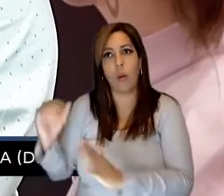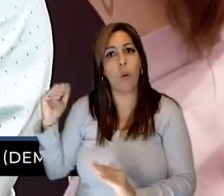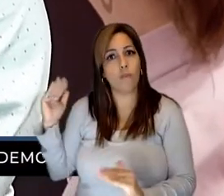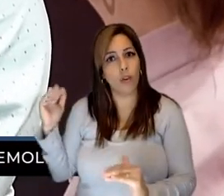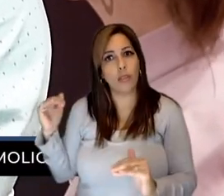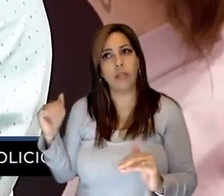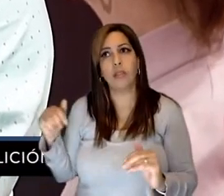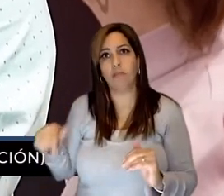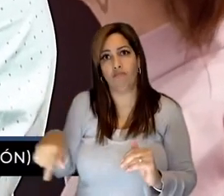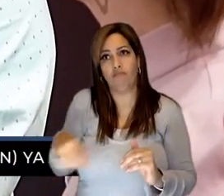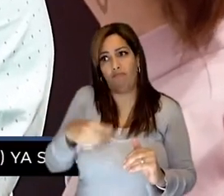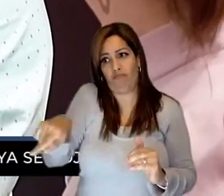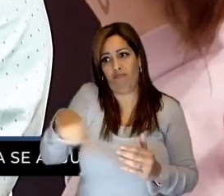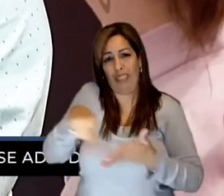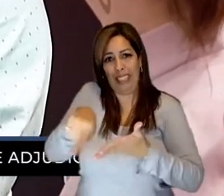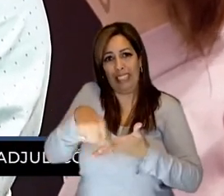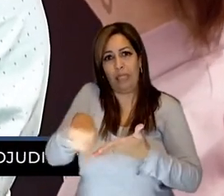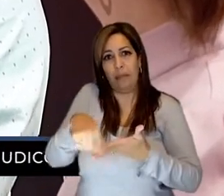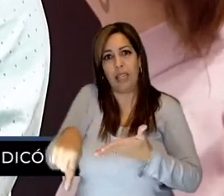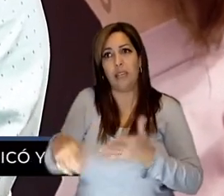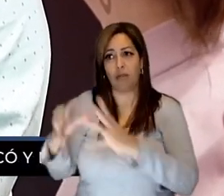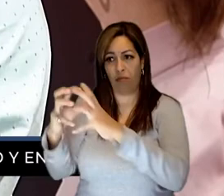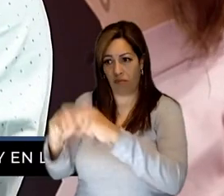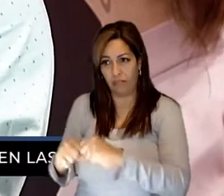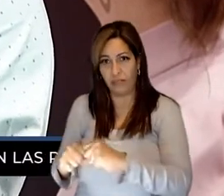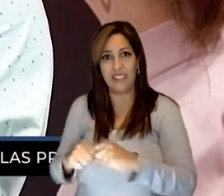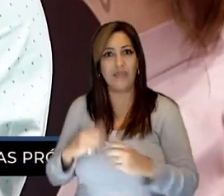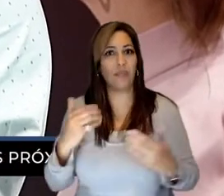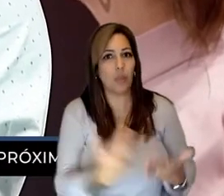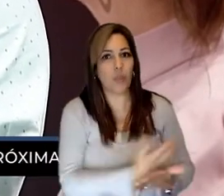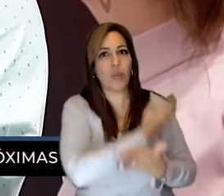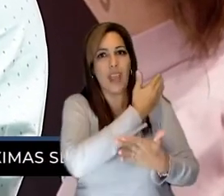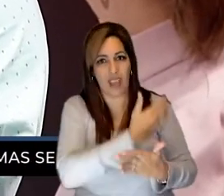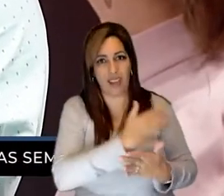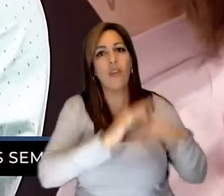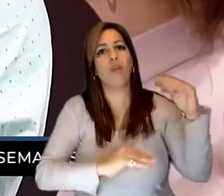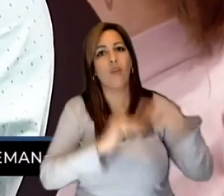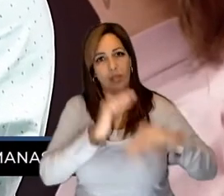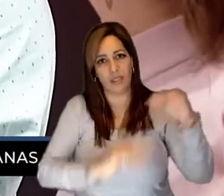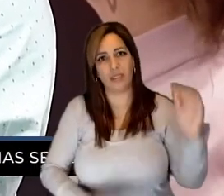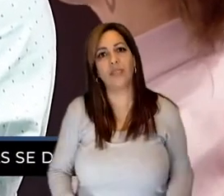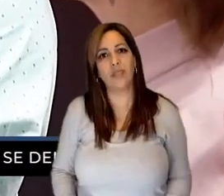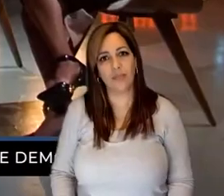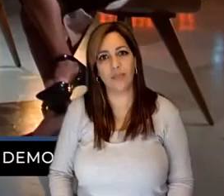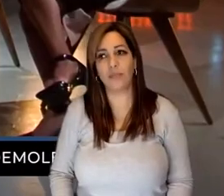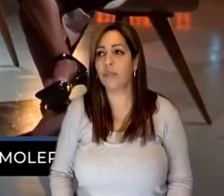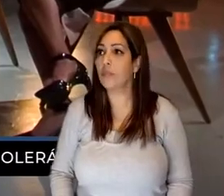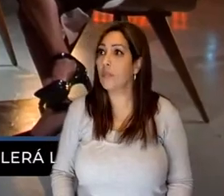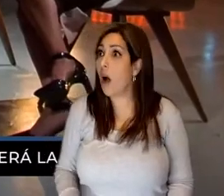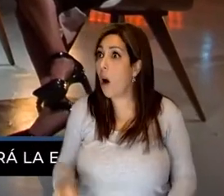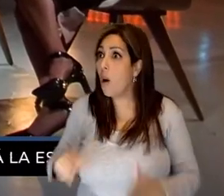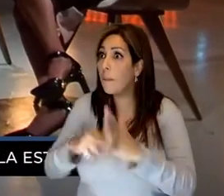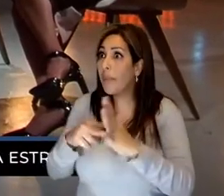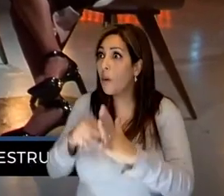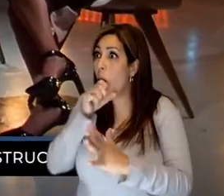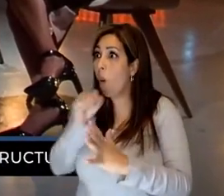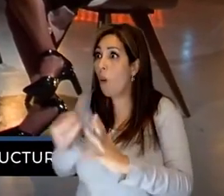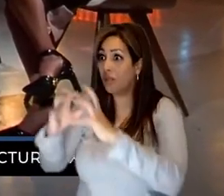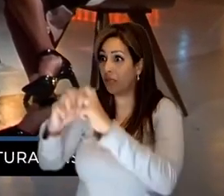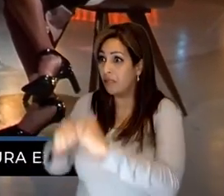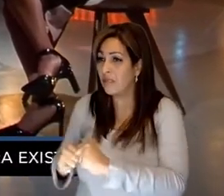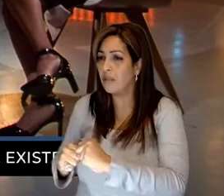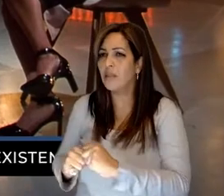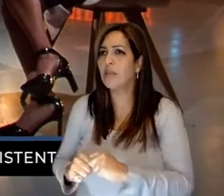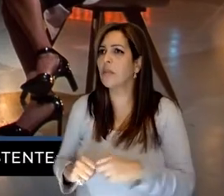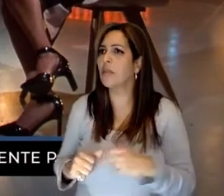en las próximas semanas okay. comience lo que es la demolición del hospital para construir el nuevo hospital que merecemos nosotros, fíjense. Ok, van a demolerlo, o sea,